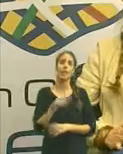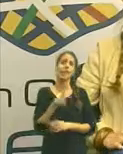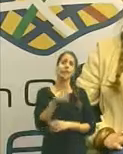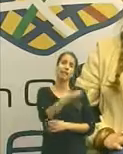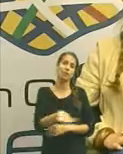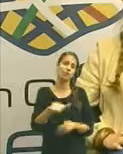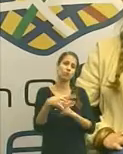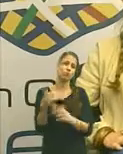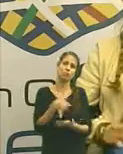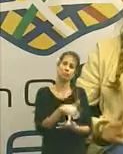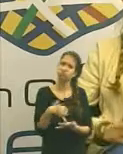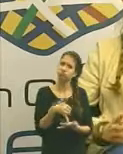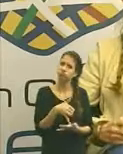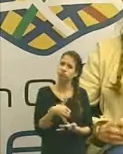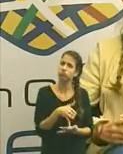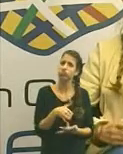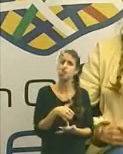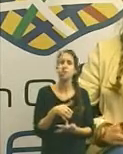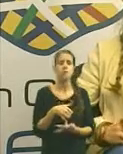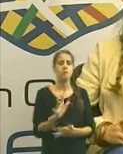desamparo y colaboramos